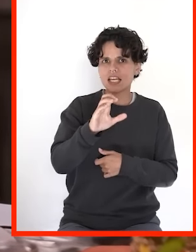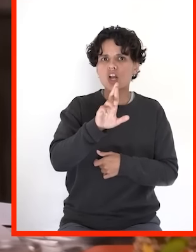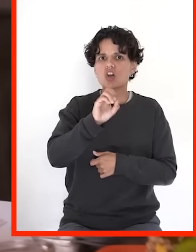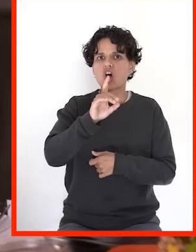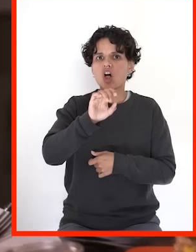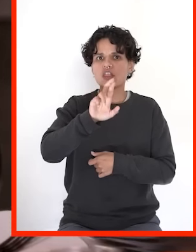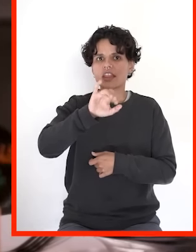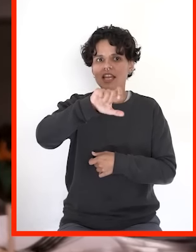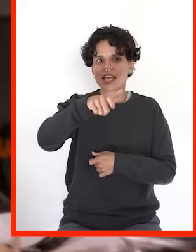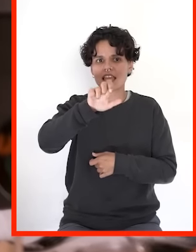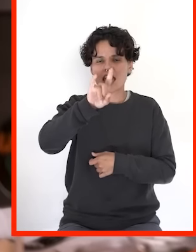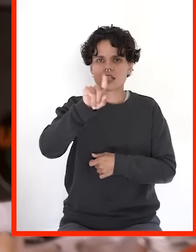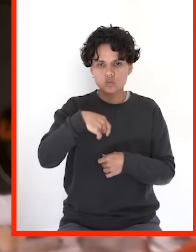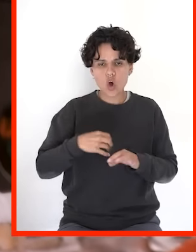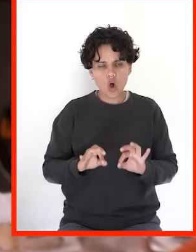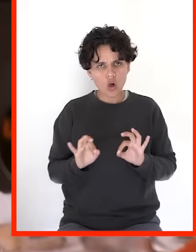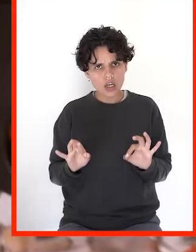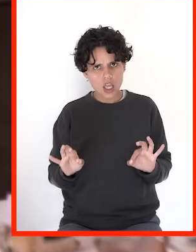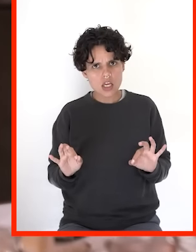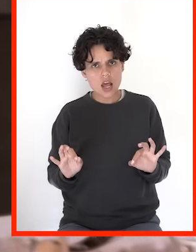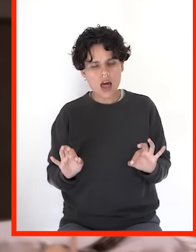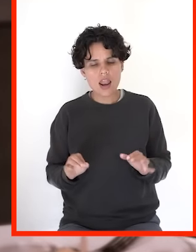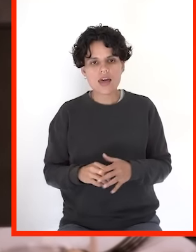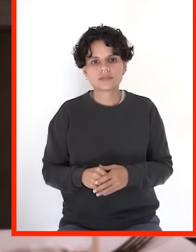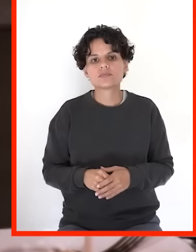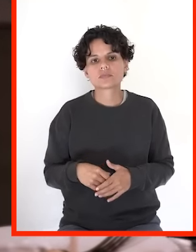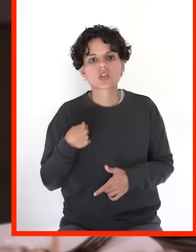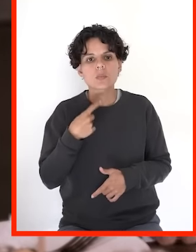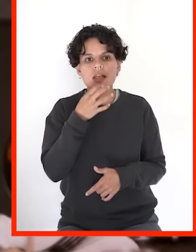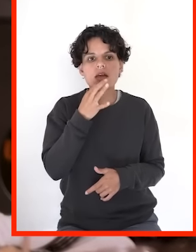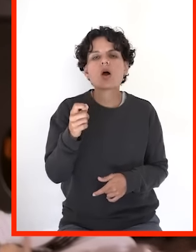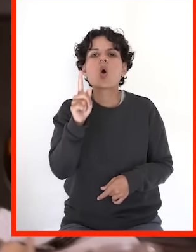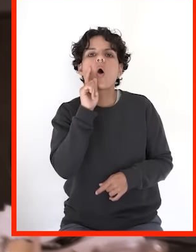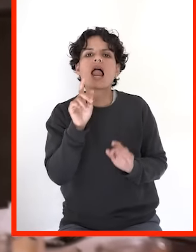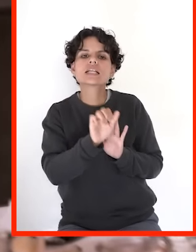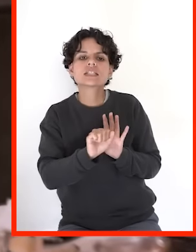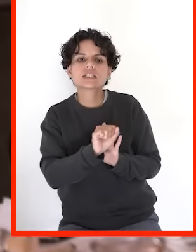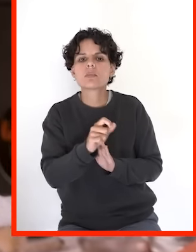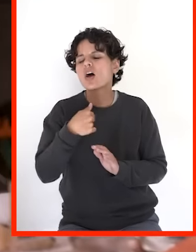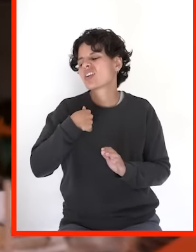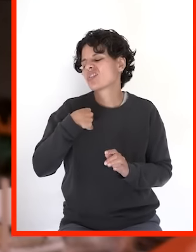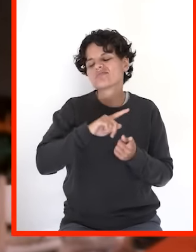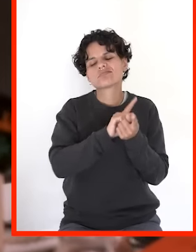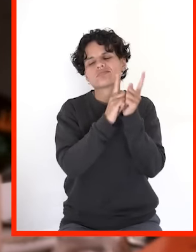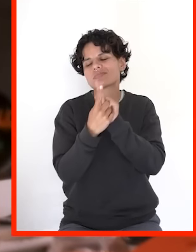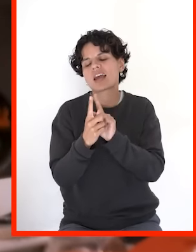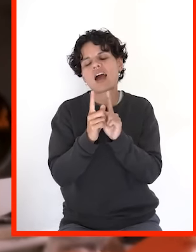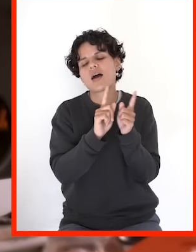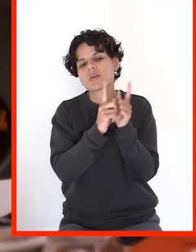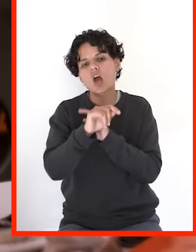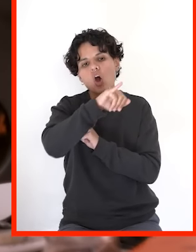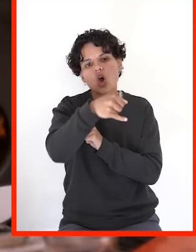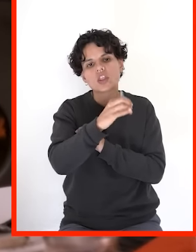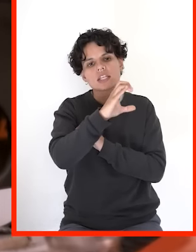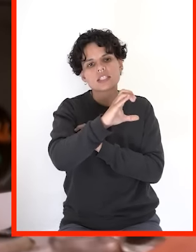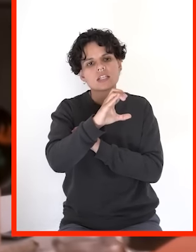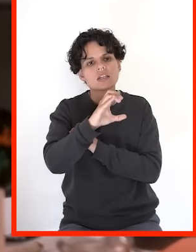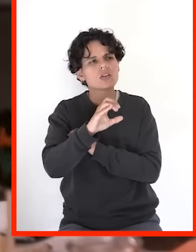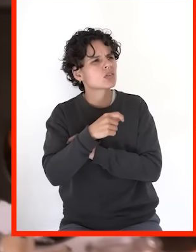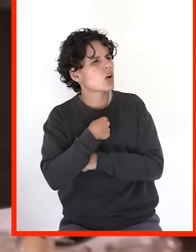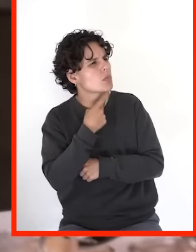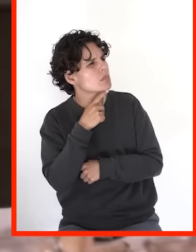inspiré en ustedes, po. Sí. Buena. Me dijeron, oye, ¿cómo le pones a tu Insta? No, yo por los chiquillos, J.C. J.C. ¿Cómo se